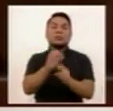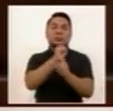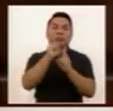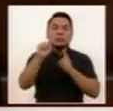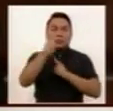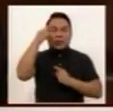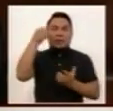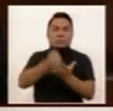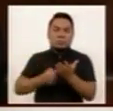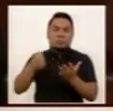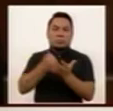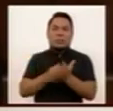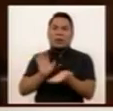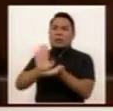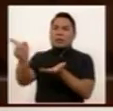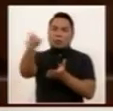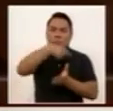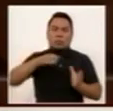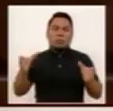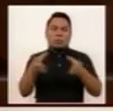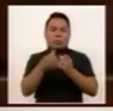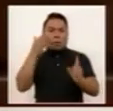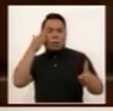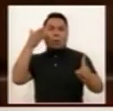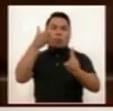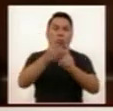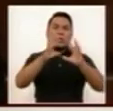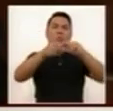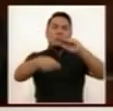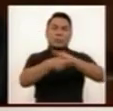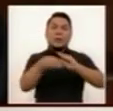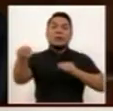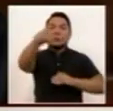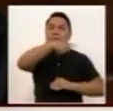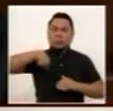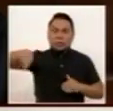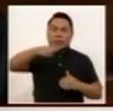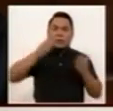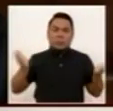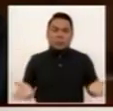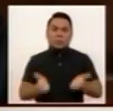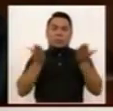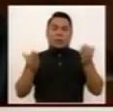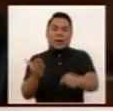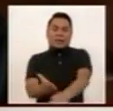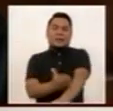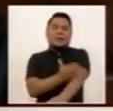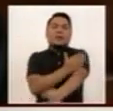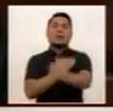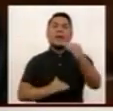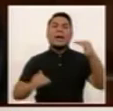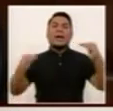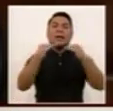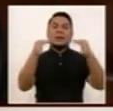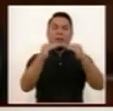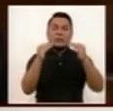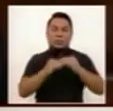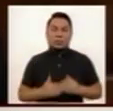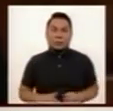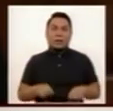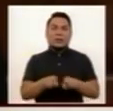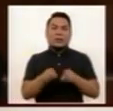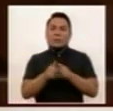sin distingo alguno contra la corrupción e impulsar el desarrollo equitativo, democrático